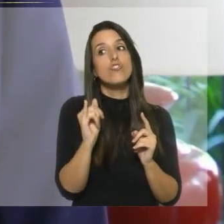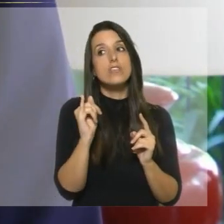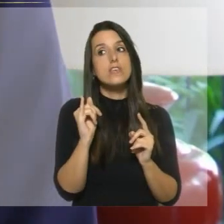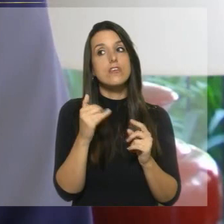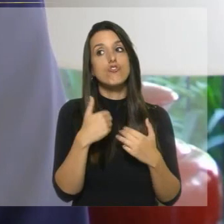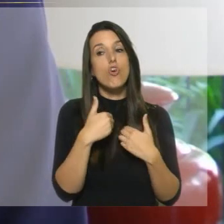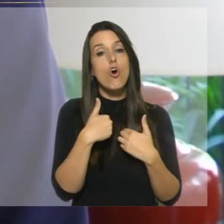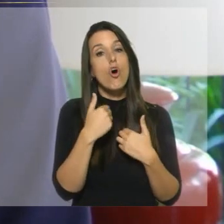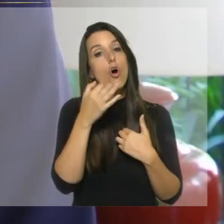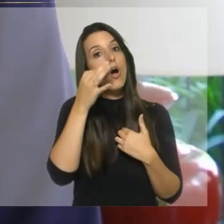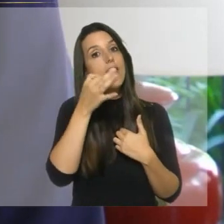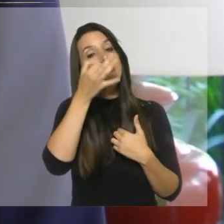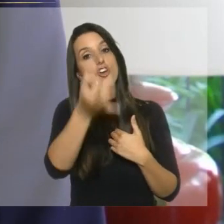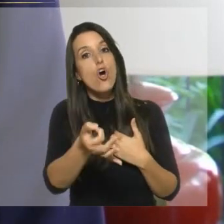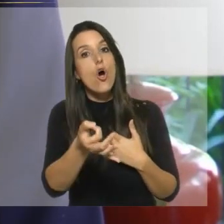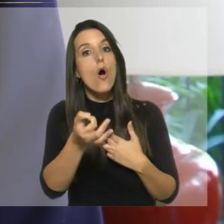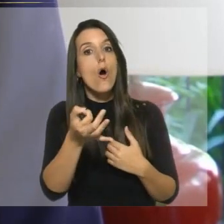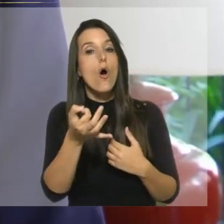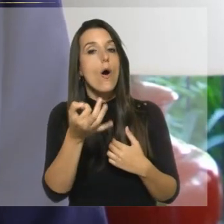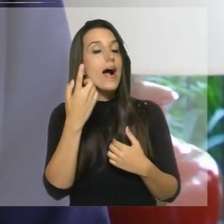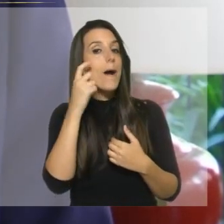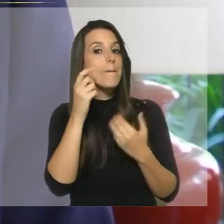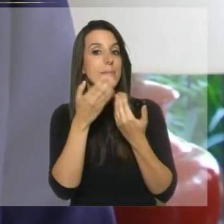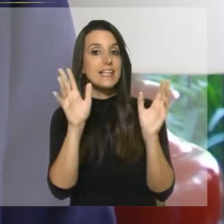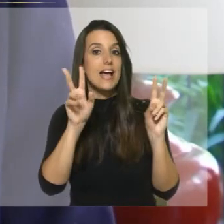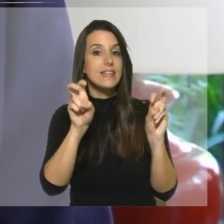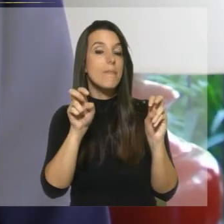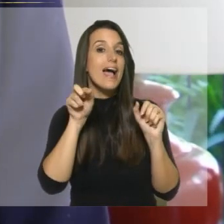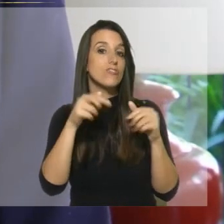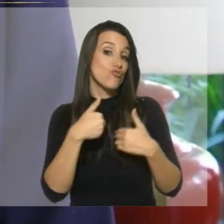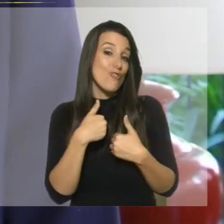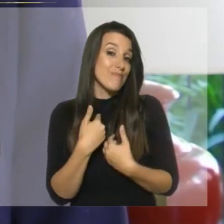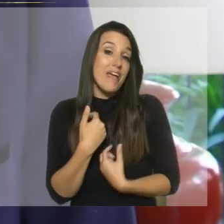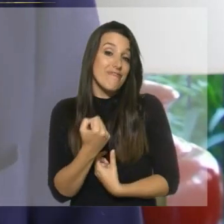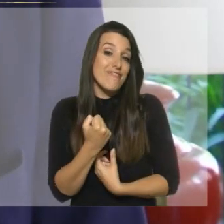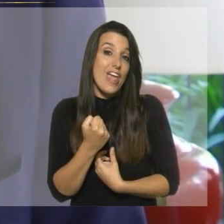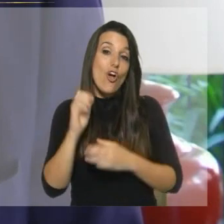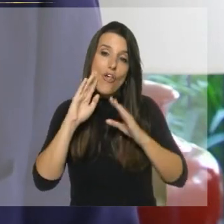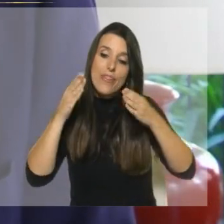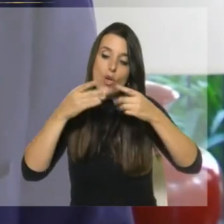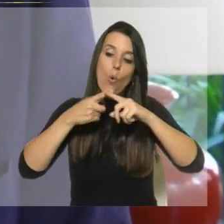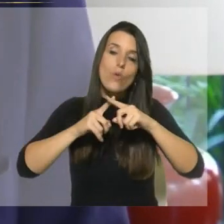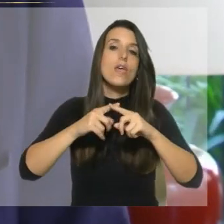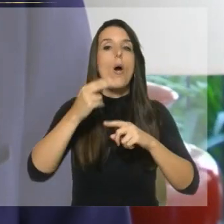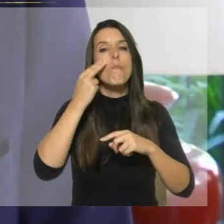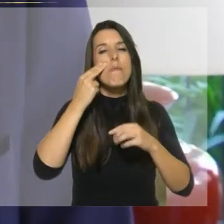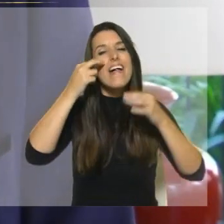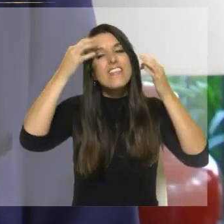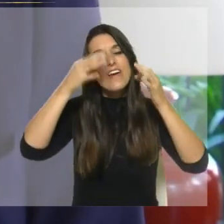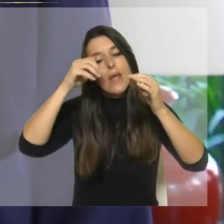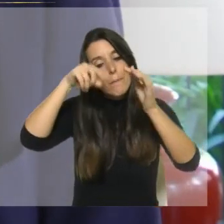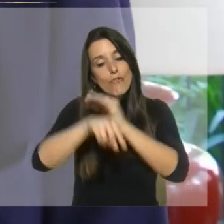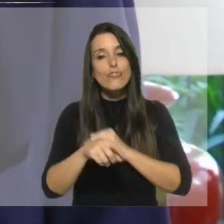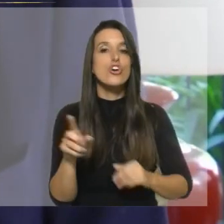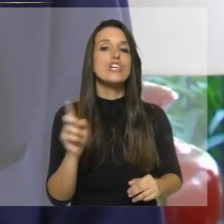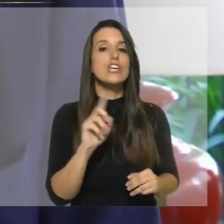Yo le diría ahí y este inicial del tema es esa de que yo preferiría dedicarme a discutir problemas de fondo y no